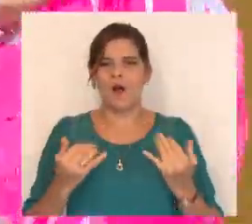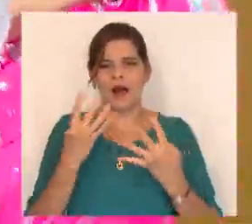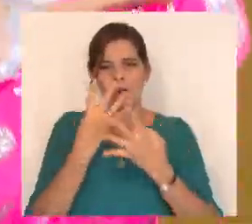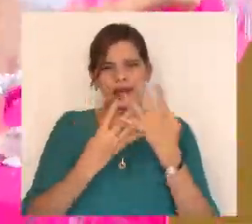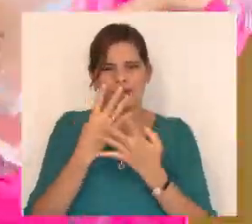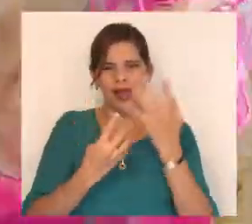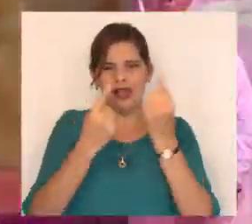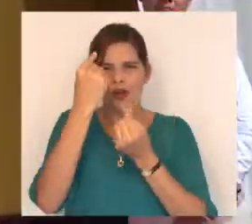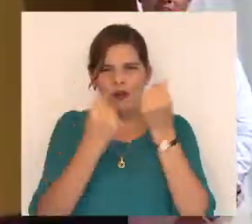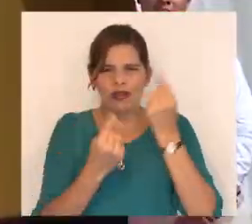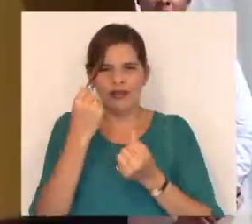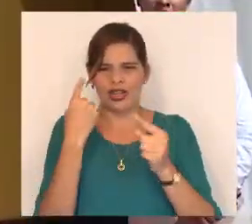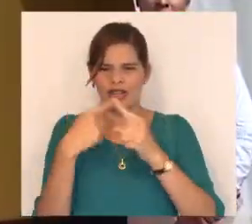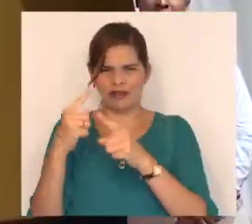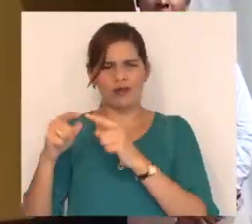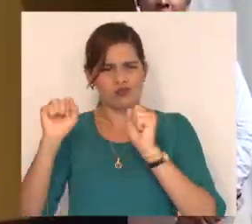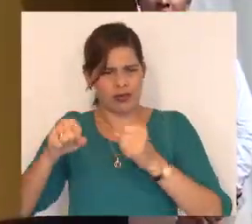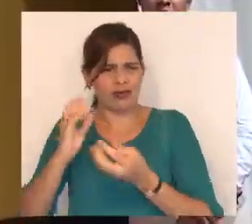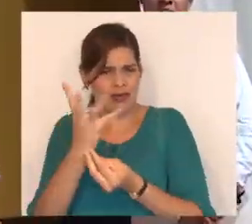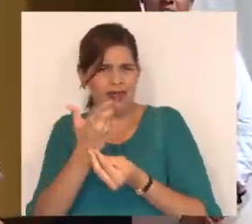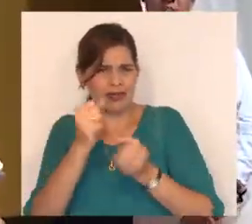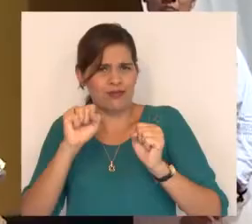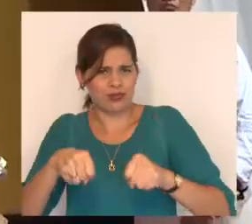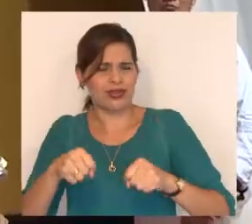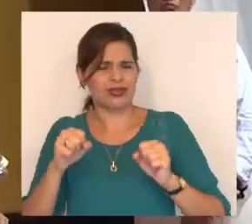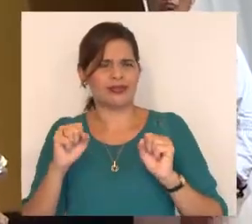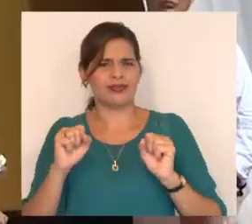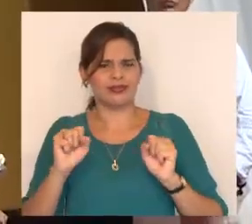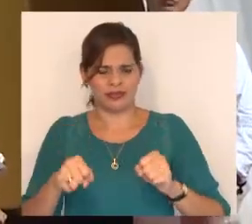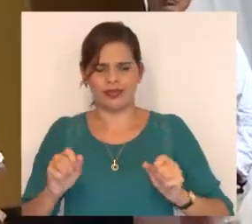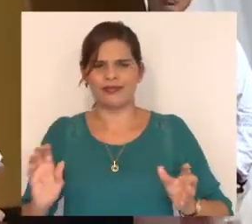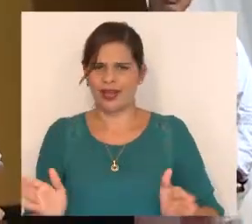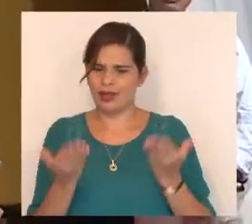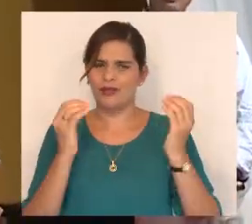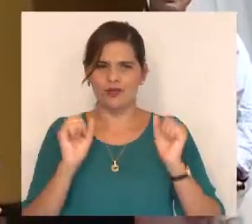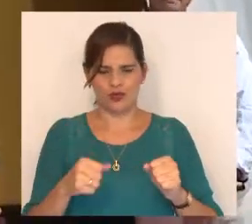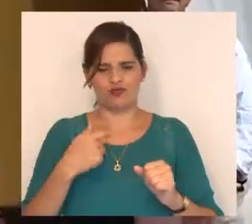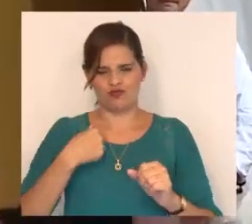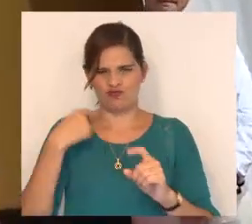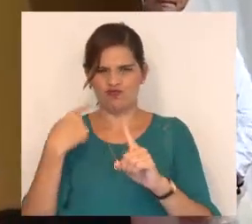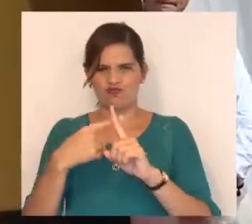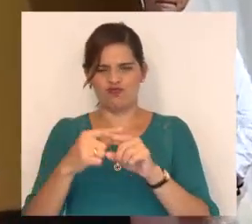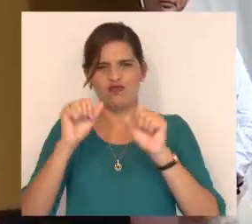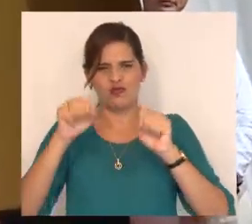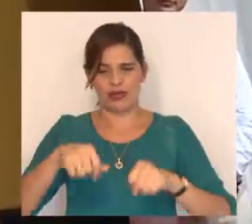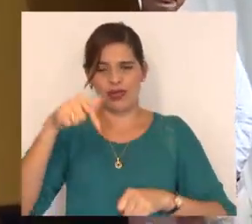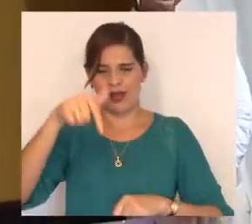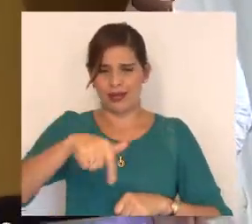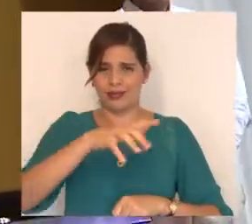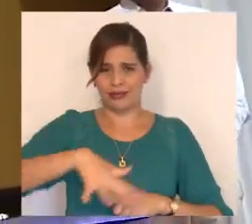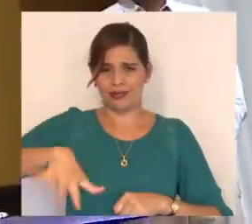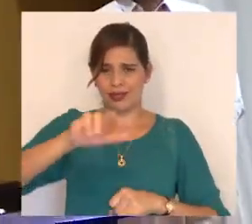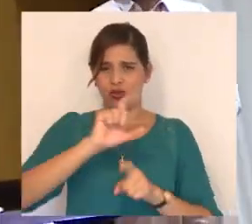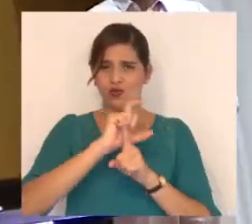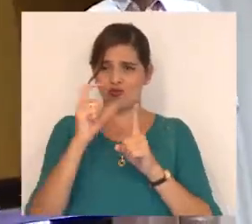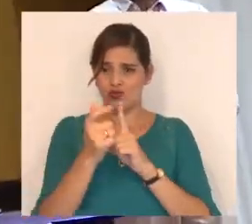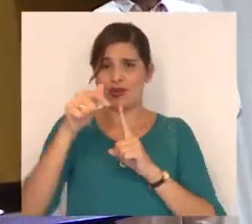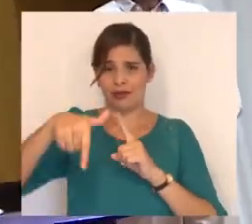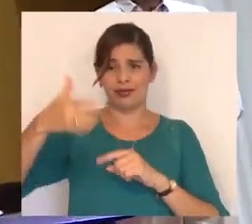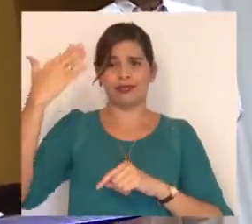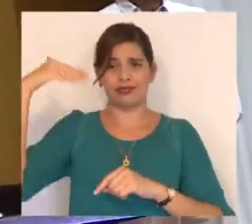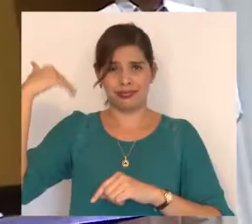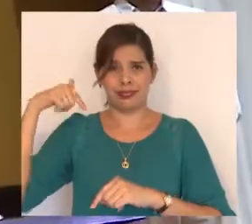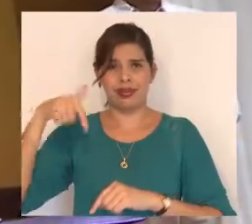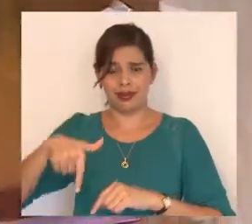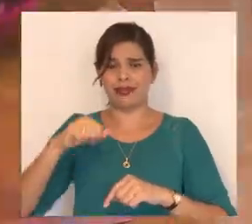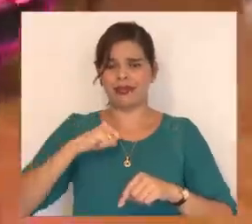la contabilidad, y somos capaces de dar esto, imagínense donde pudiésemos formar este claustro que enseñó a mucha gente a tocar piano, a tocar